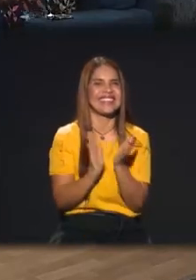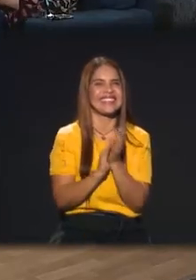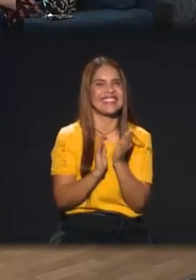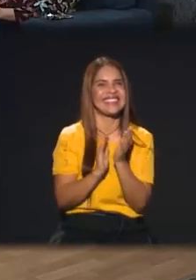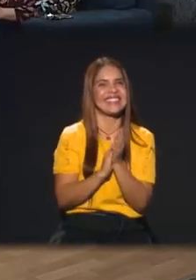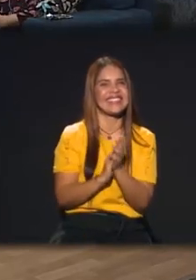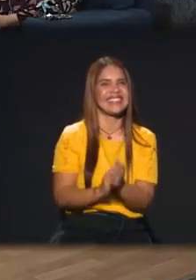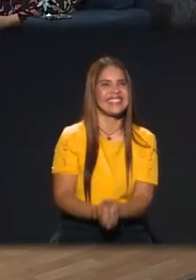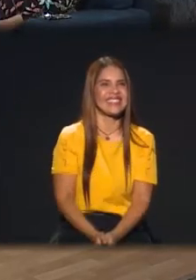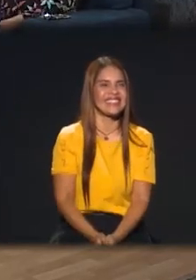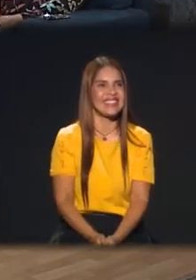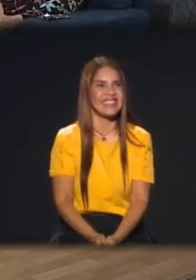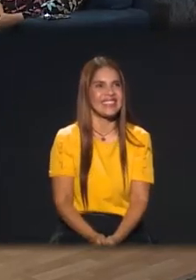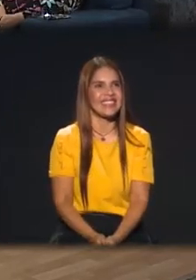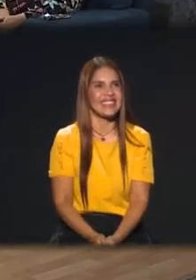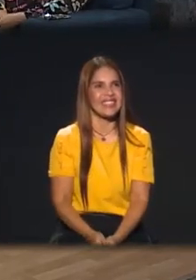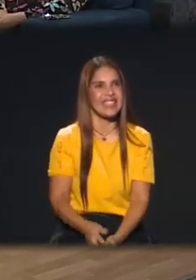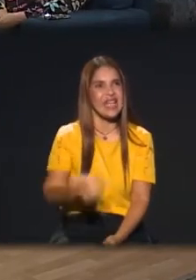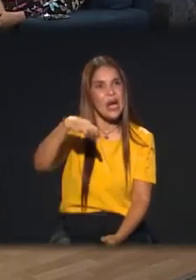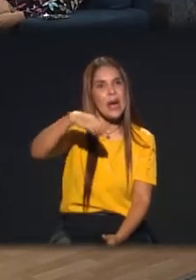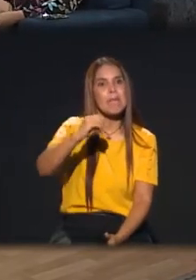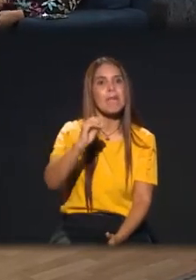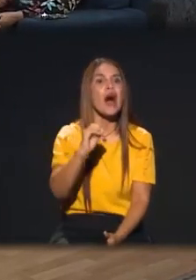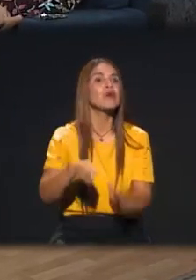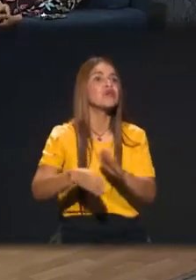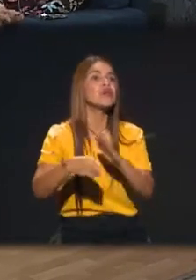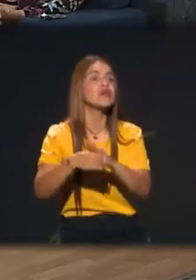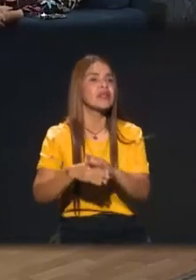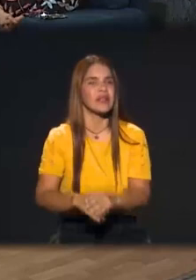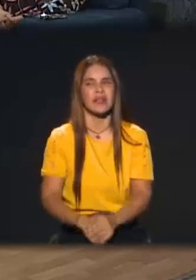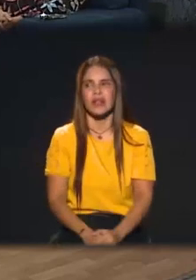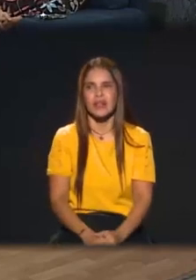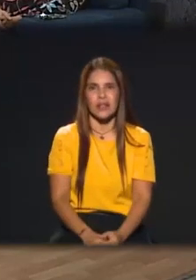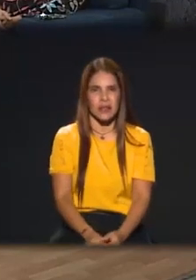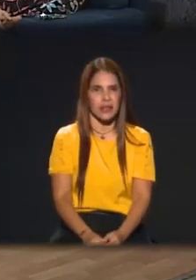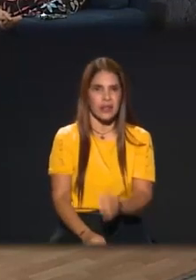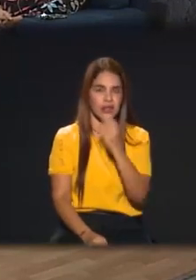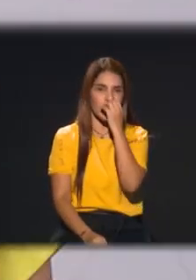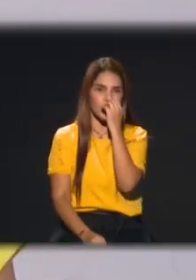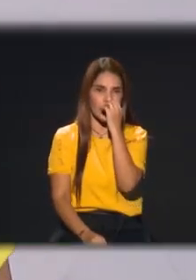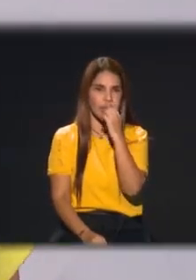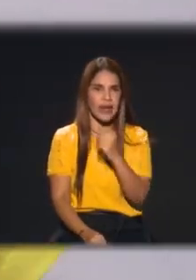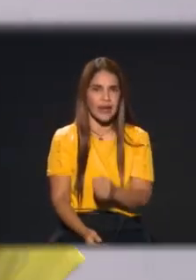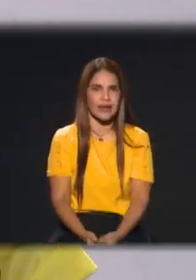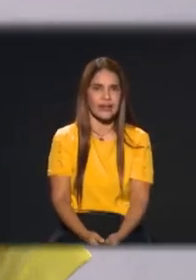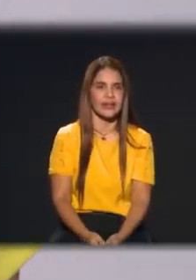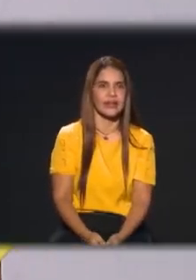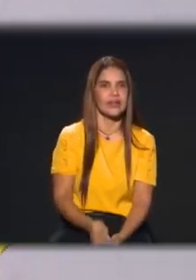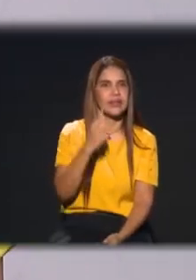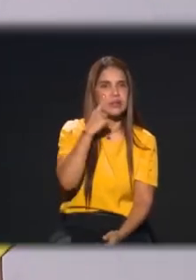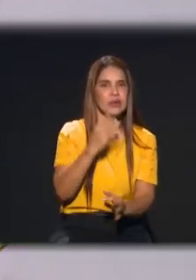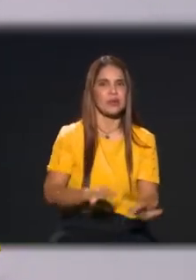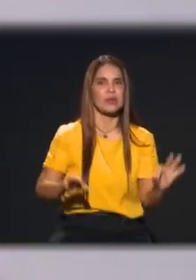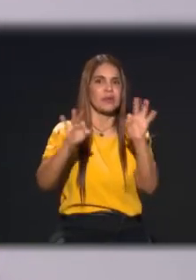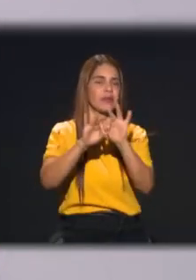¿Y la de Pau? La trova que mía. No, no, no, David, todavía me faltan como otro año de clases y hablamos. Ay,